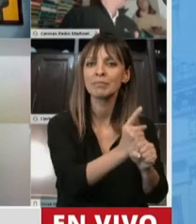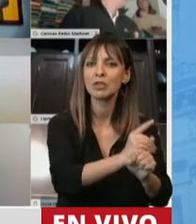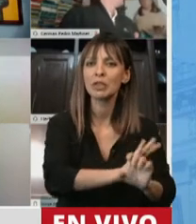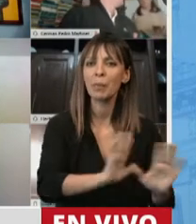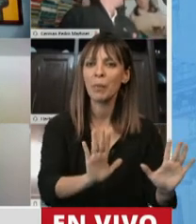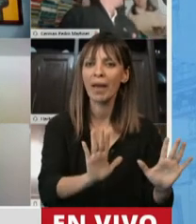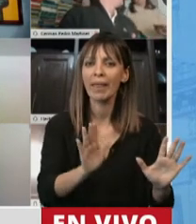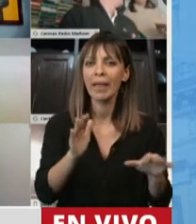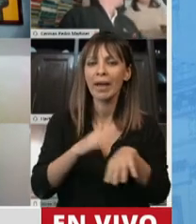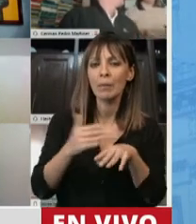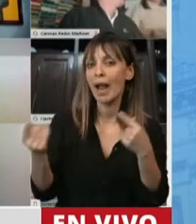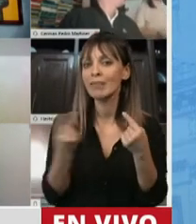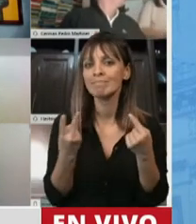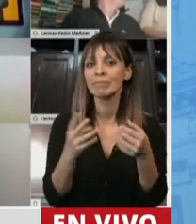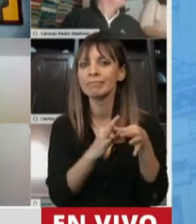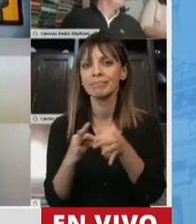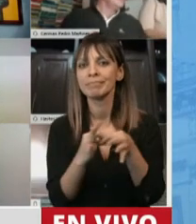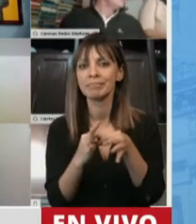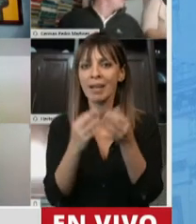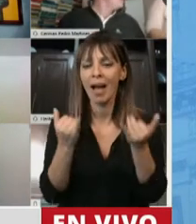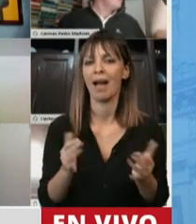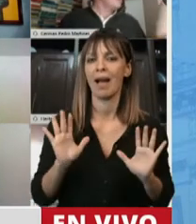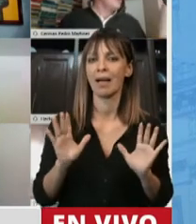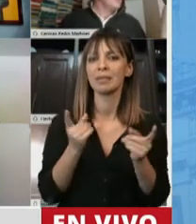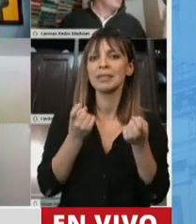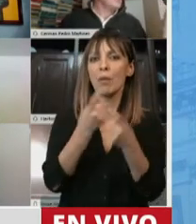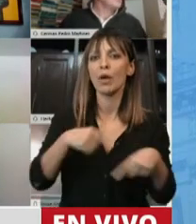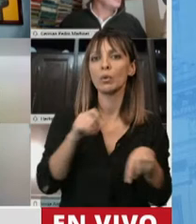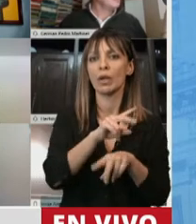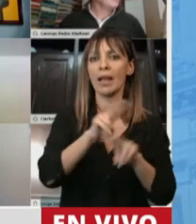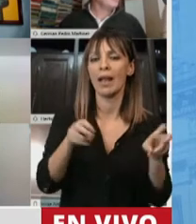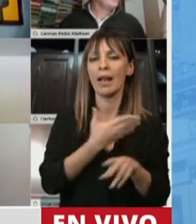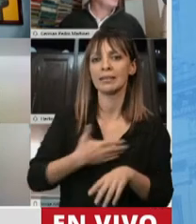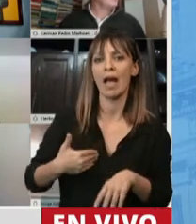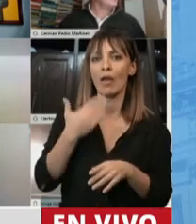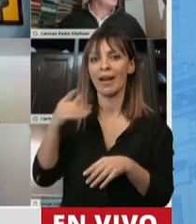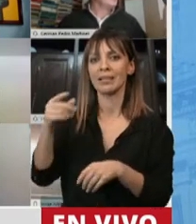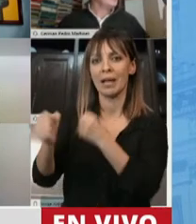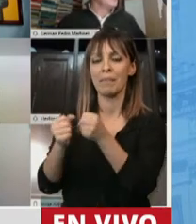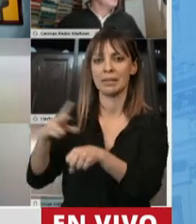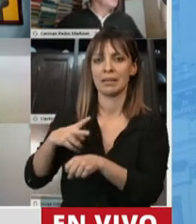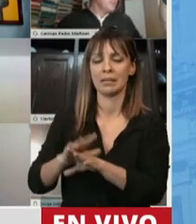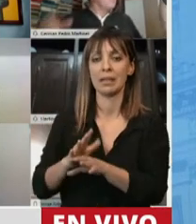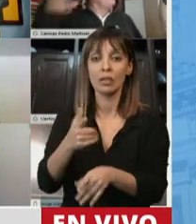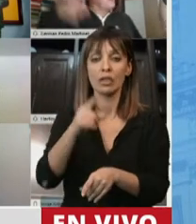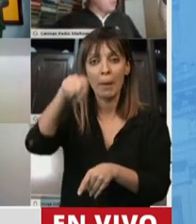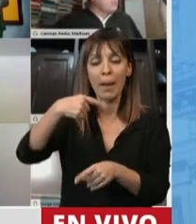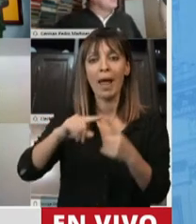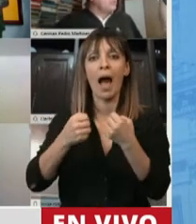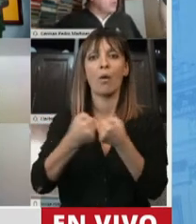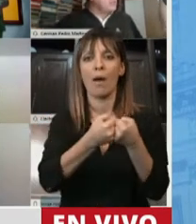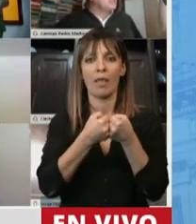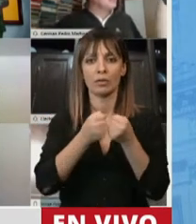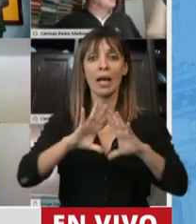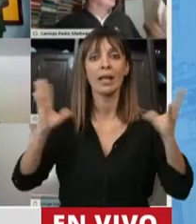lugares de trabajo genuinos, para poder generar esos recursos del Estado. Y a la Argentina nos va bien por los consensos. En el mundo